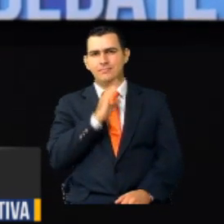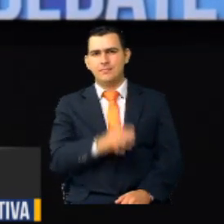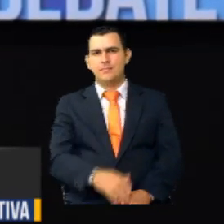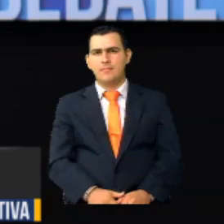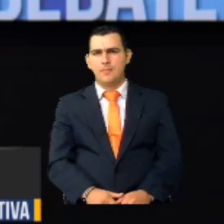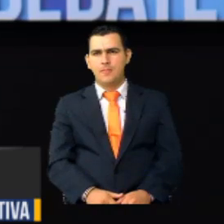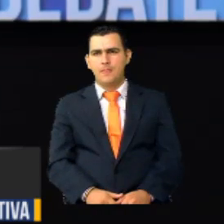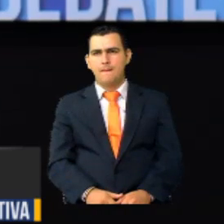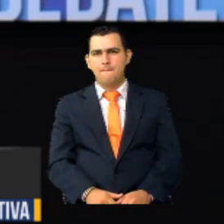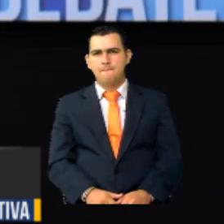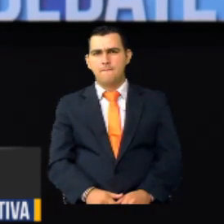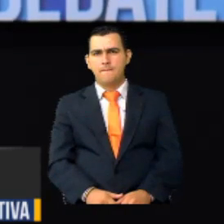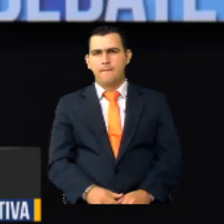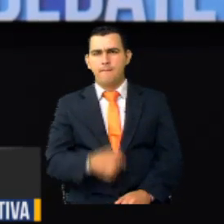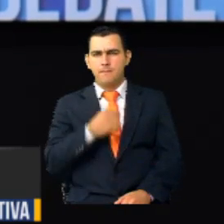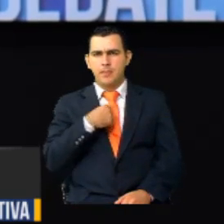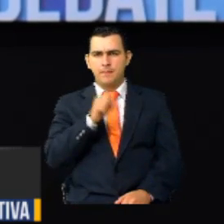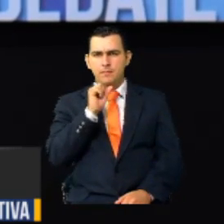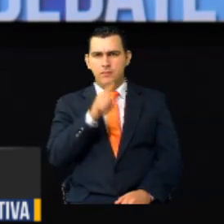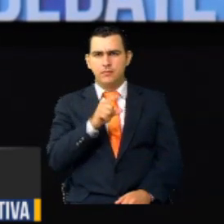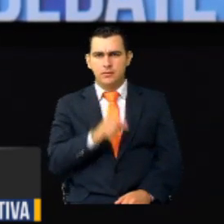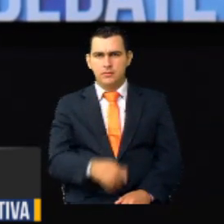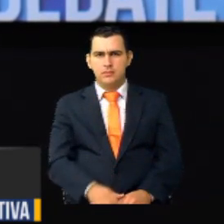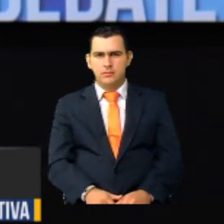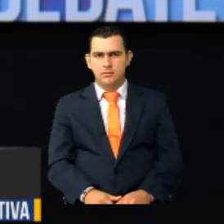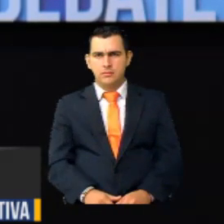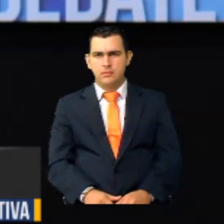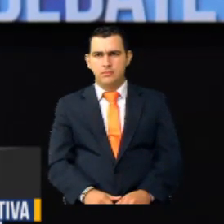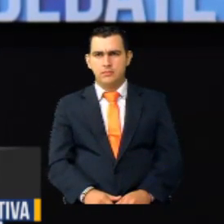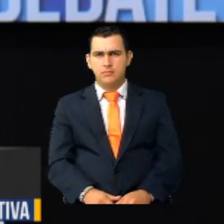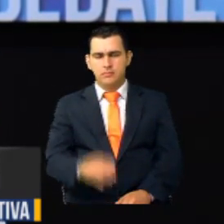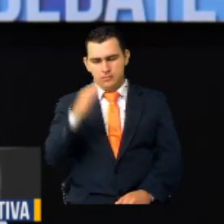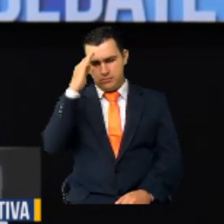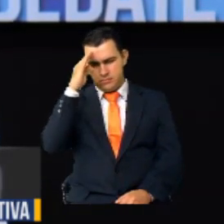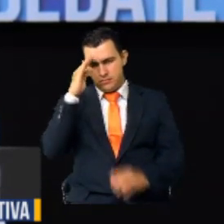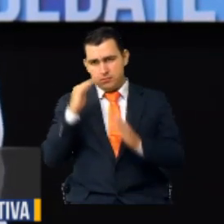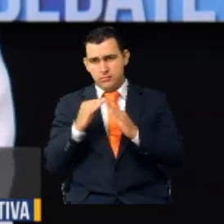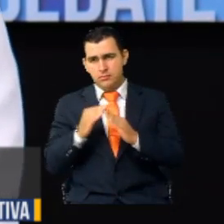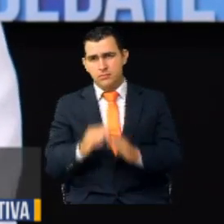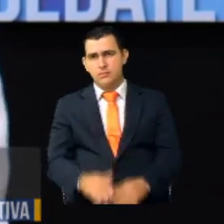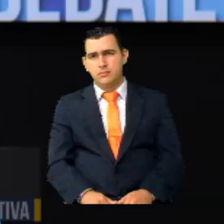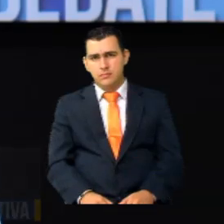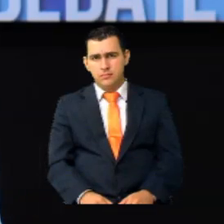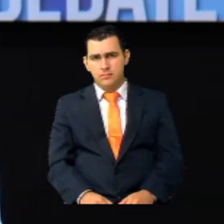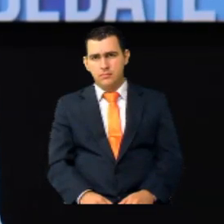No, me voy a preguntarle al candidato Horacio Venado.